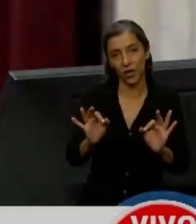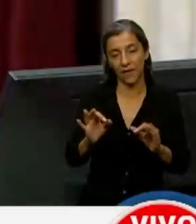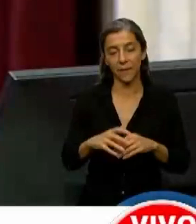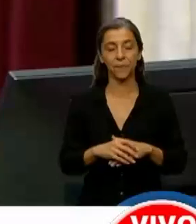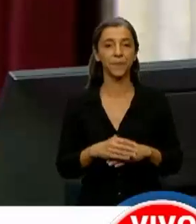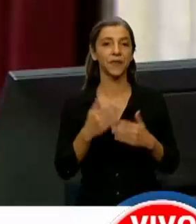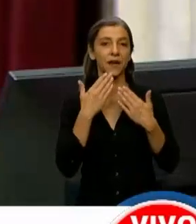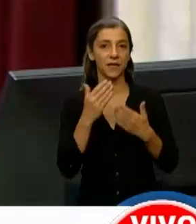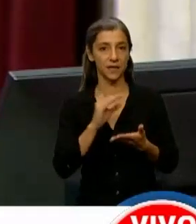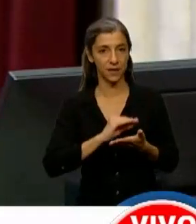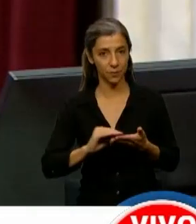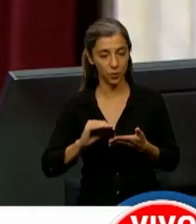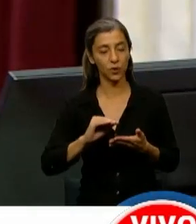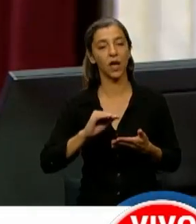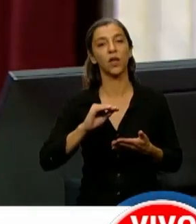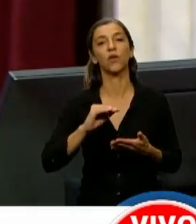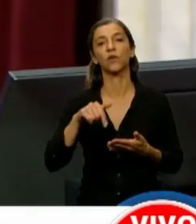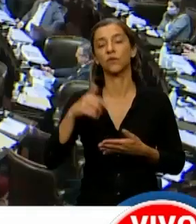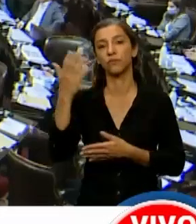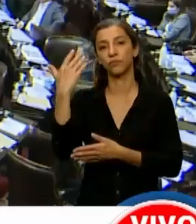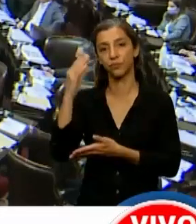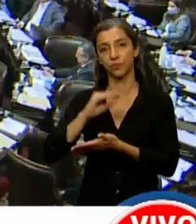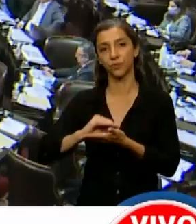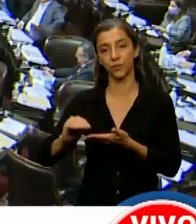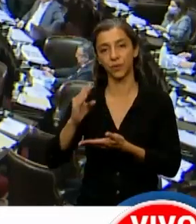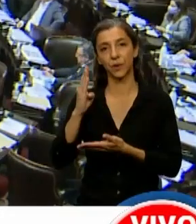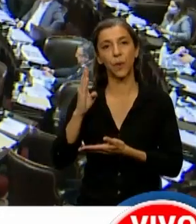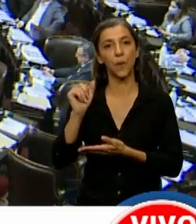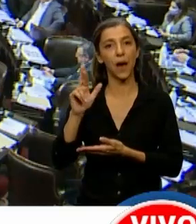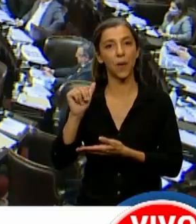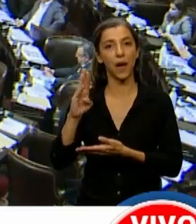uso de la palabra el diputado Héctor Bárbaro.